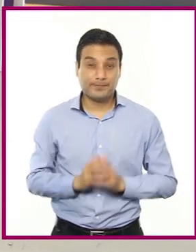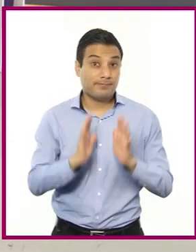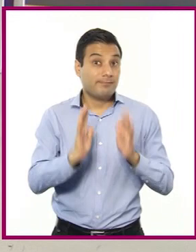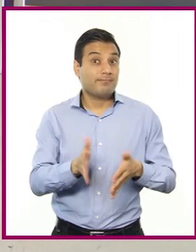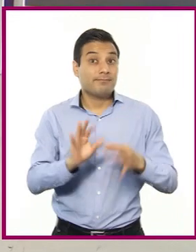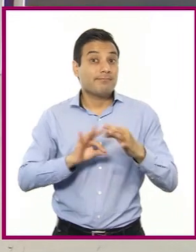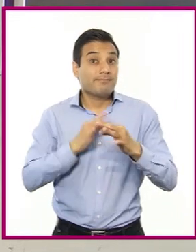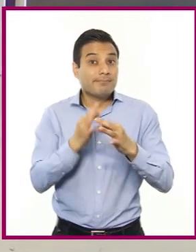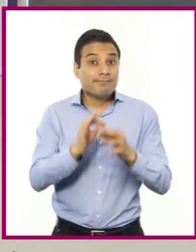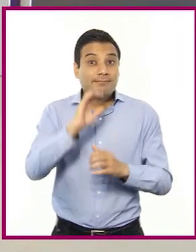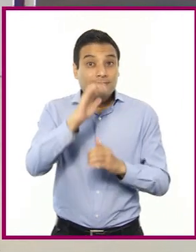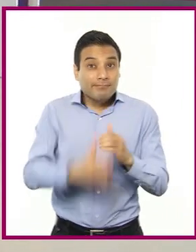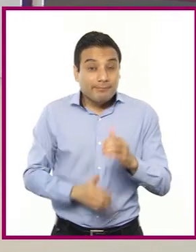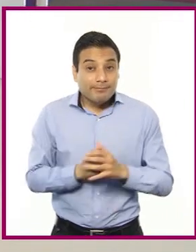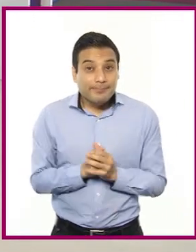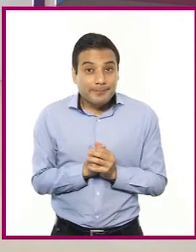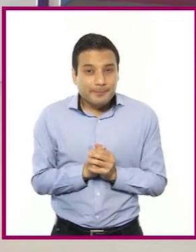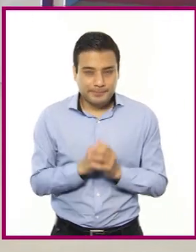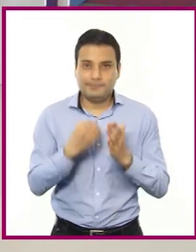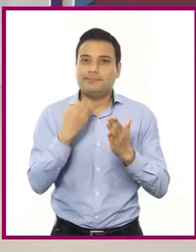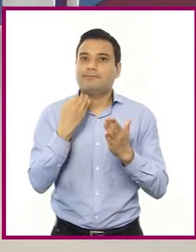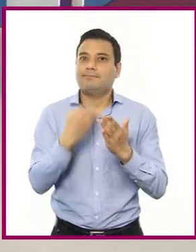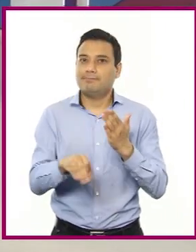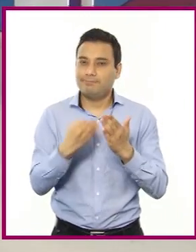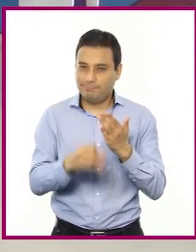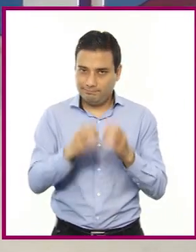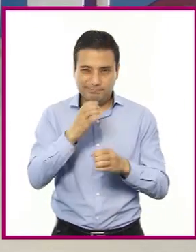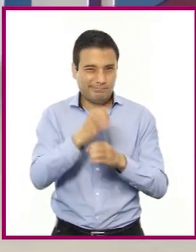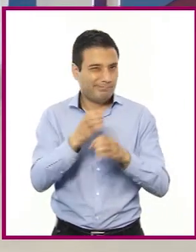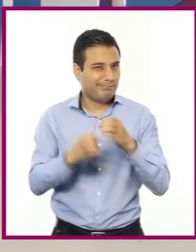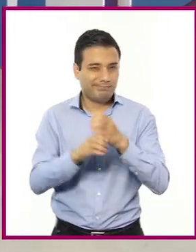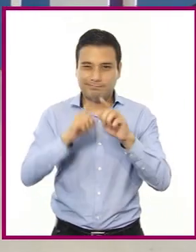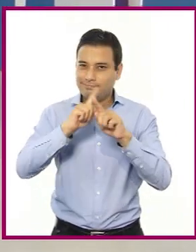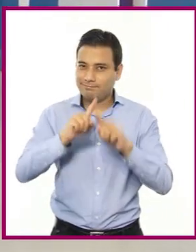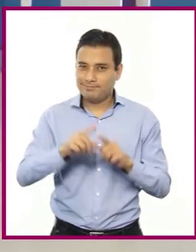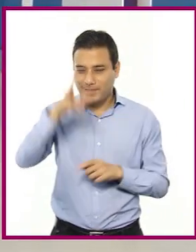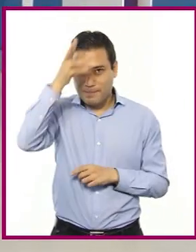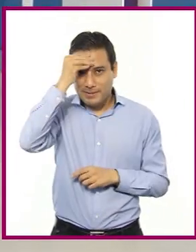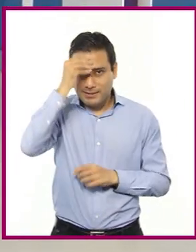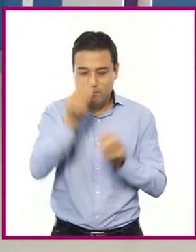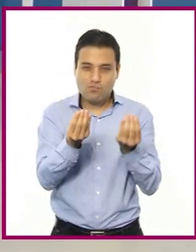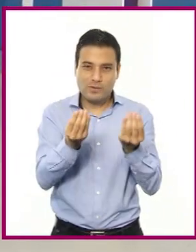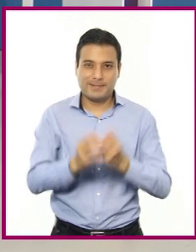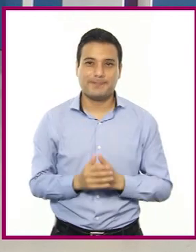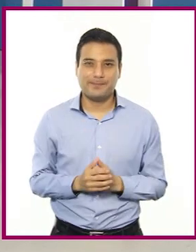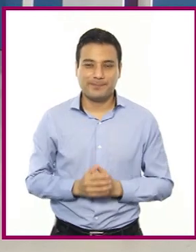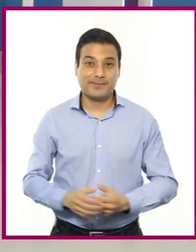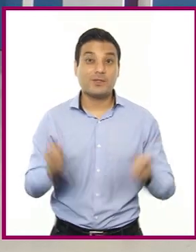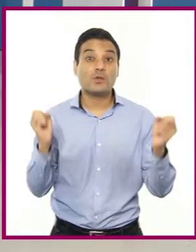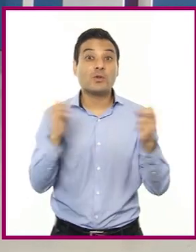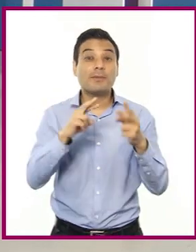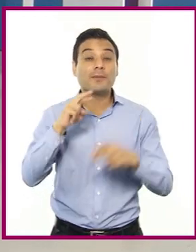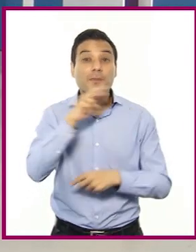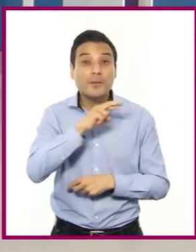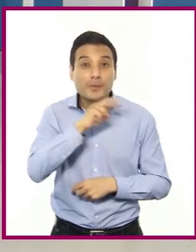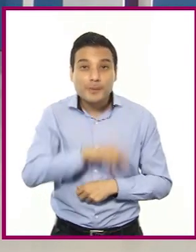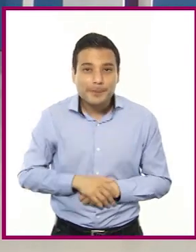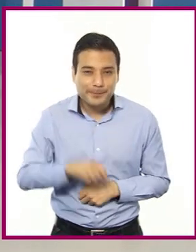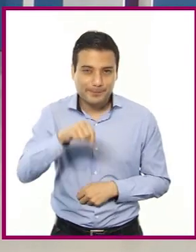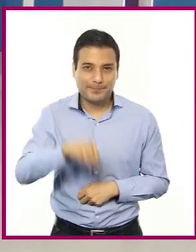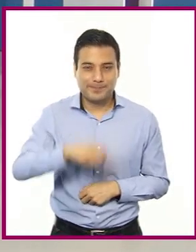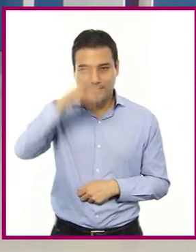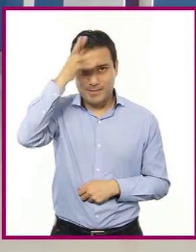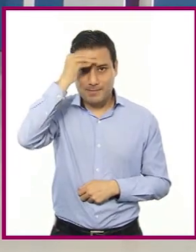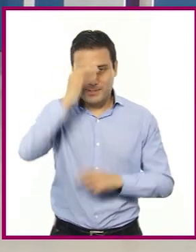¡Listo! Terminamos. Pero aún nos queda mucho por explorar y descubrir. Así que nos vemos pronto aquí,